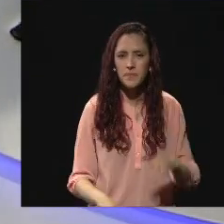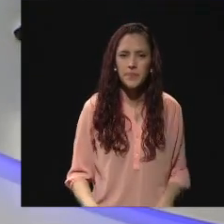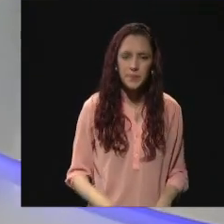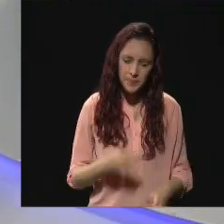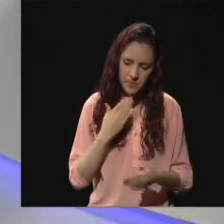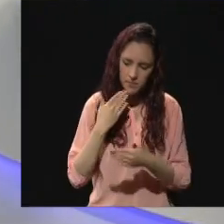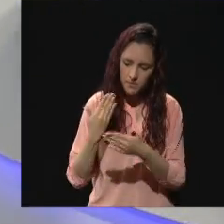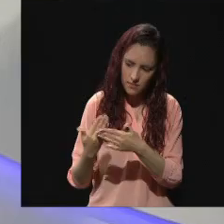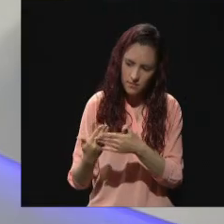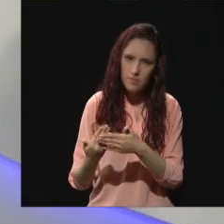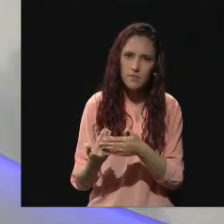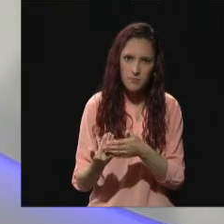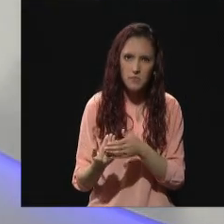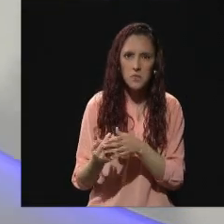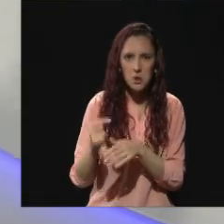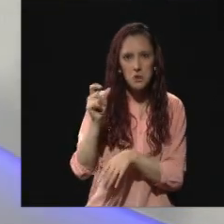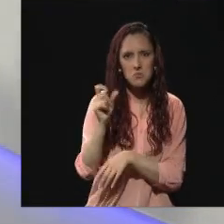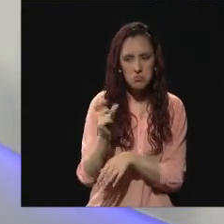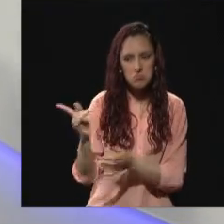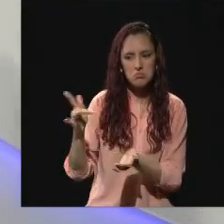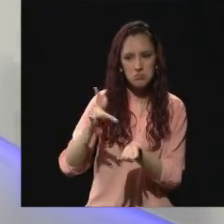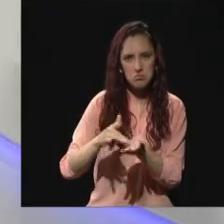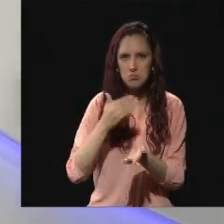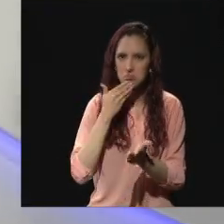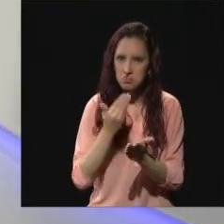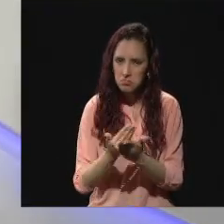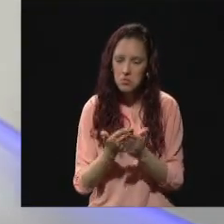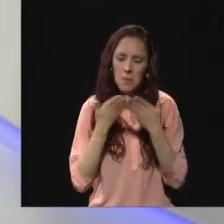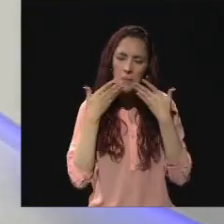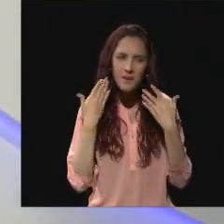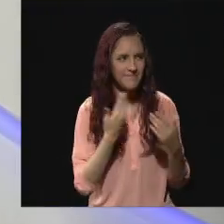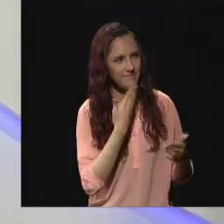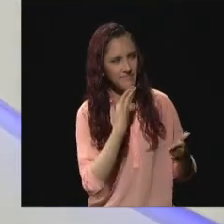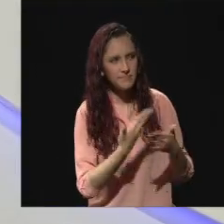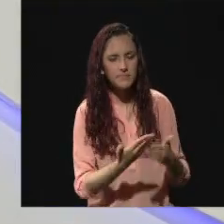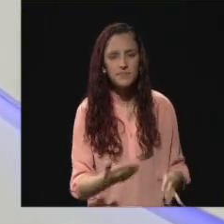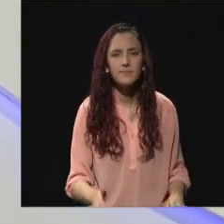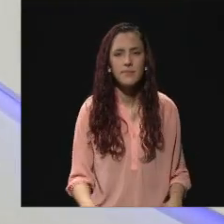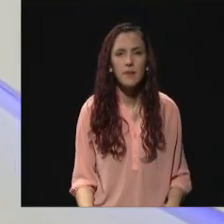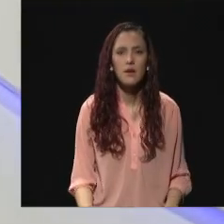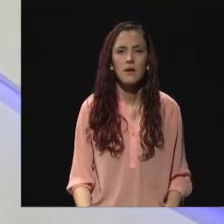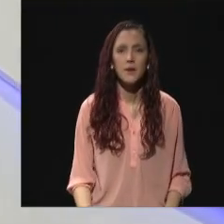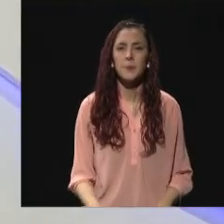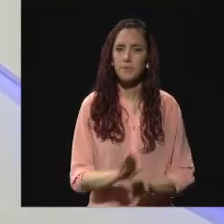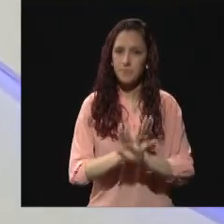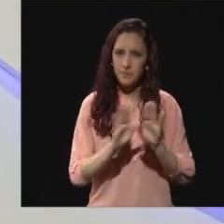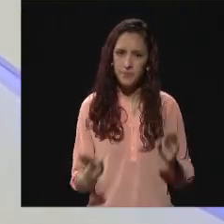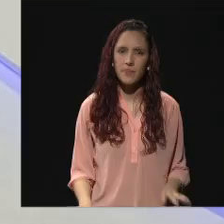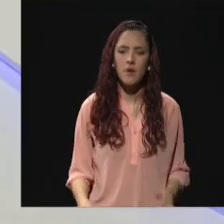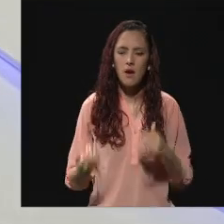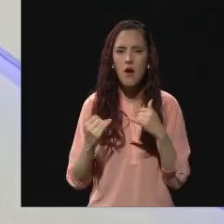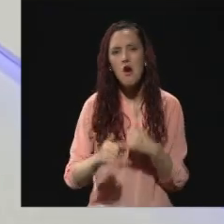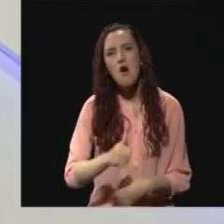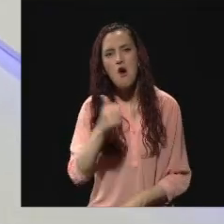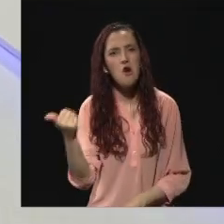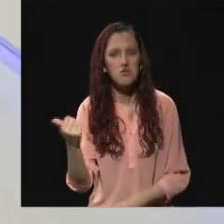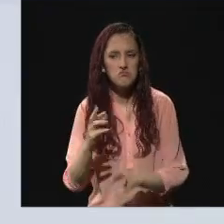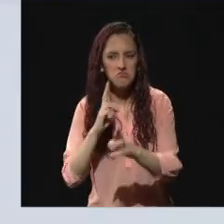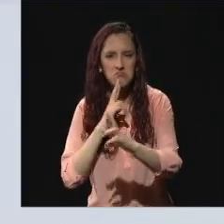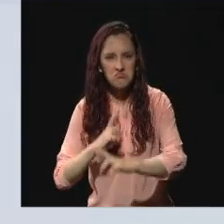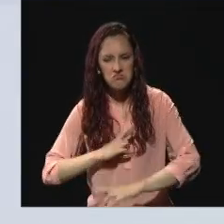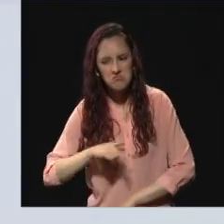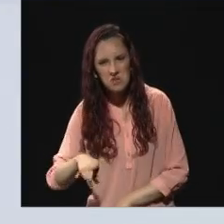muy bien muchas gracias por su participación en el público muy amable muy bien ahora responderemos a algunas de las